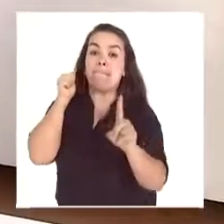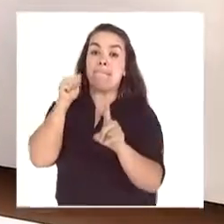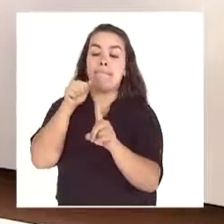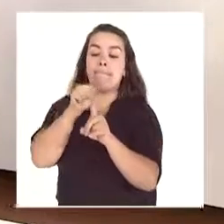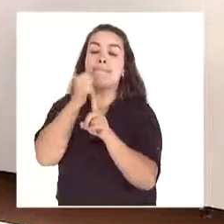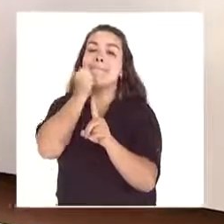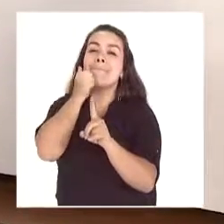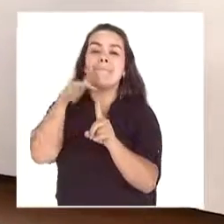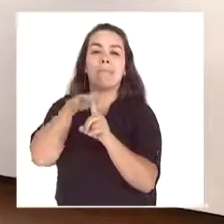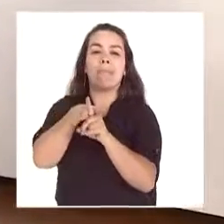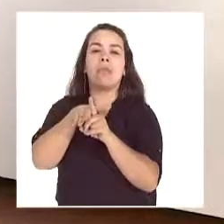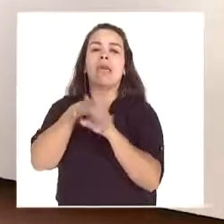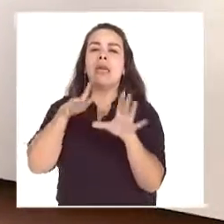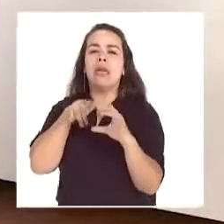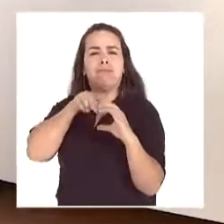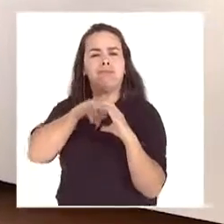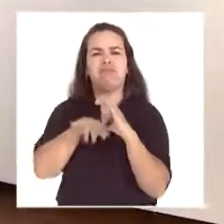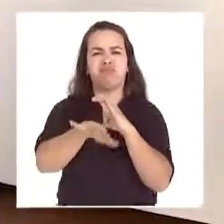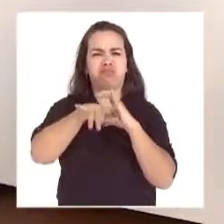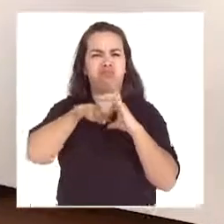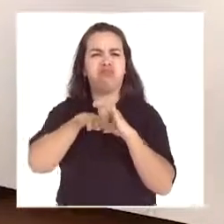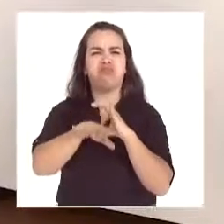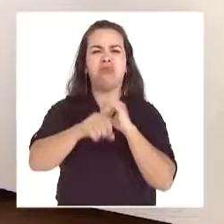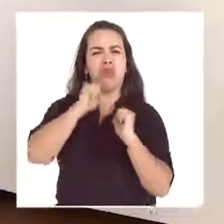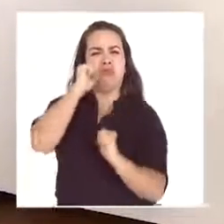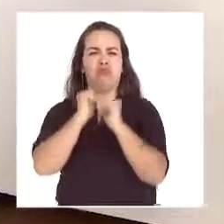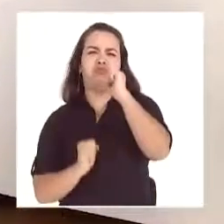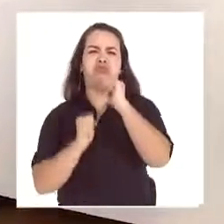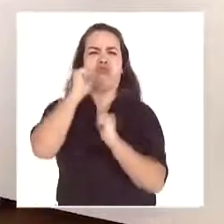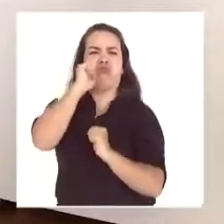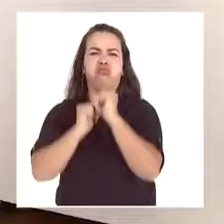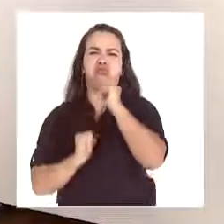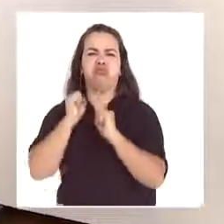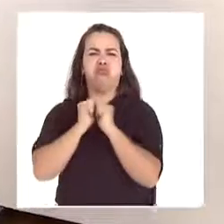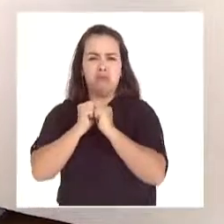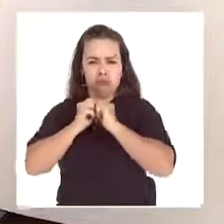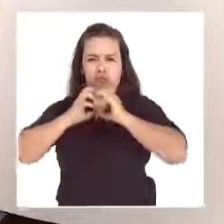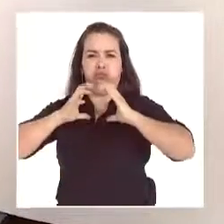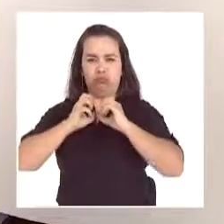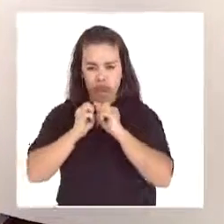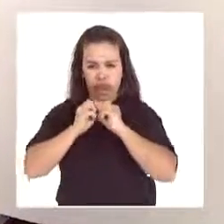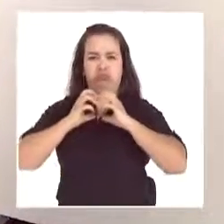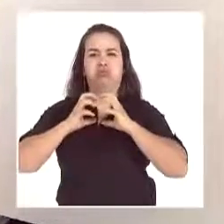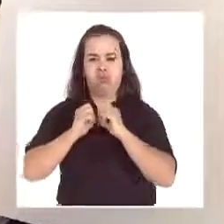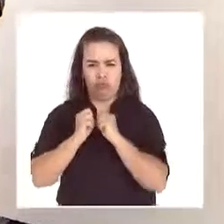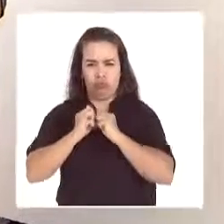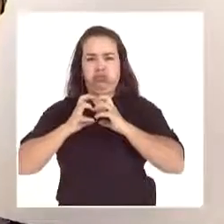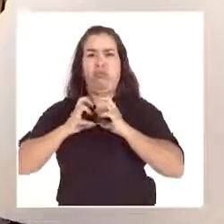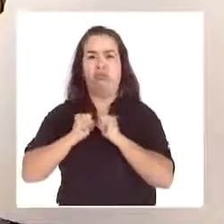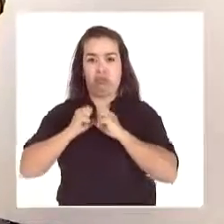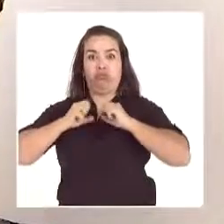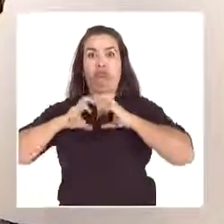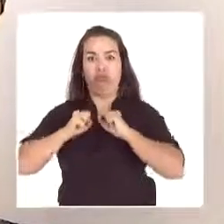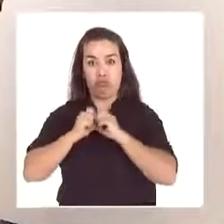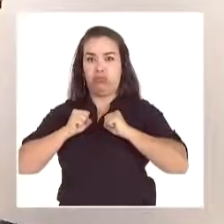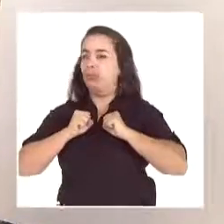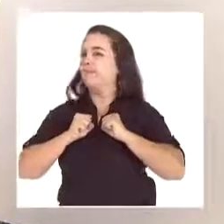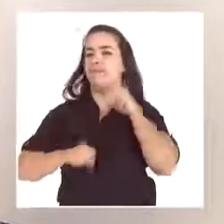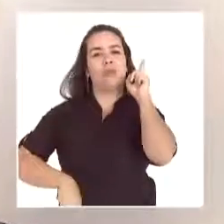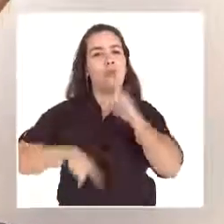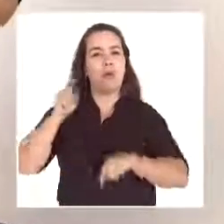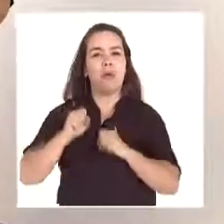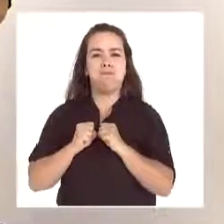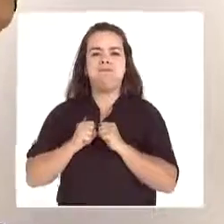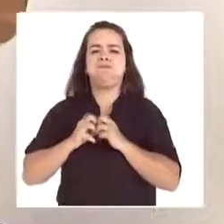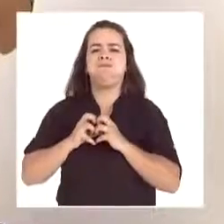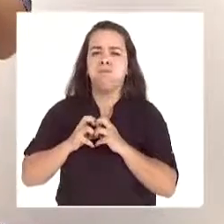las arterias, impiden que la arteria se distienda con cada latido cardíaco, y eso va haciendo que